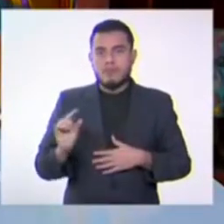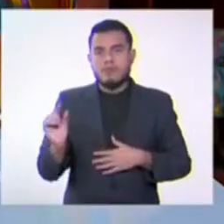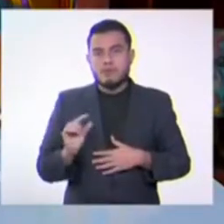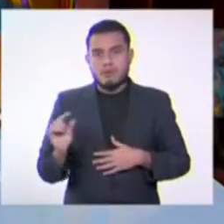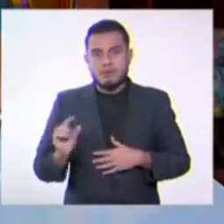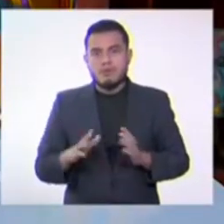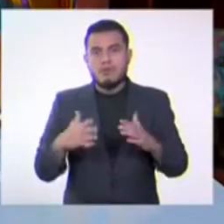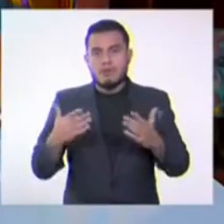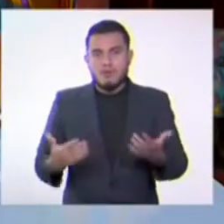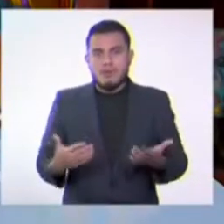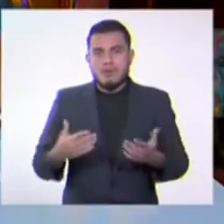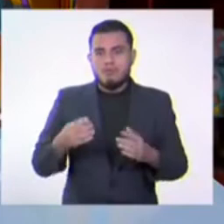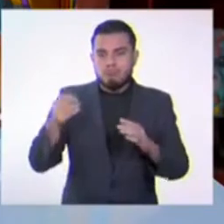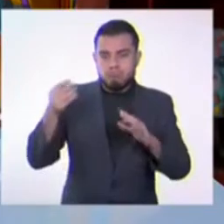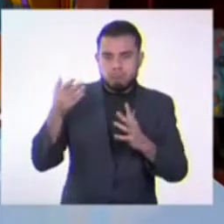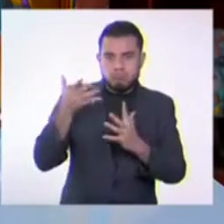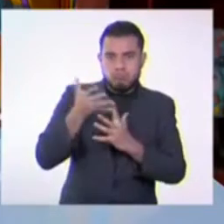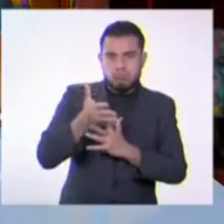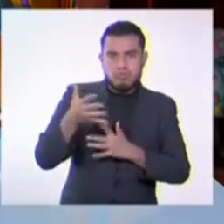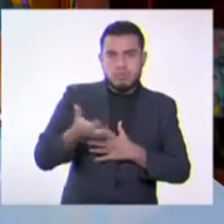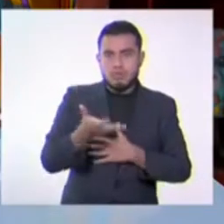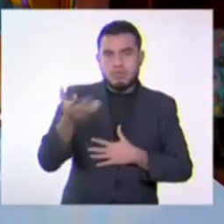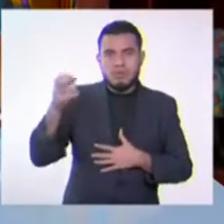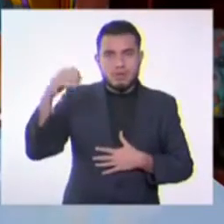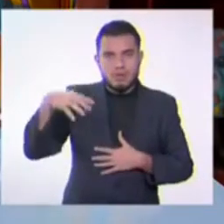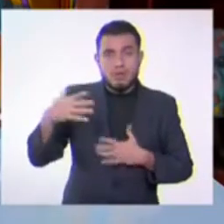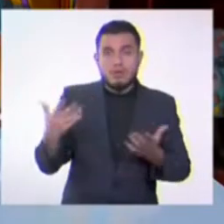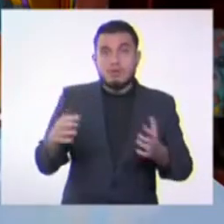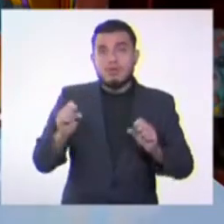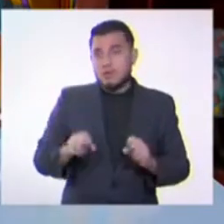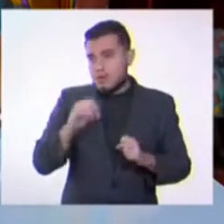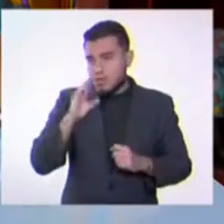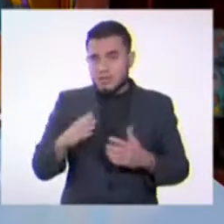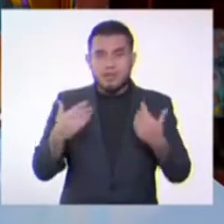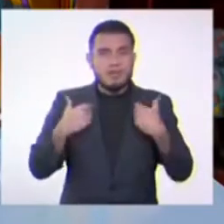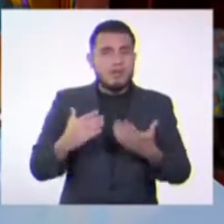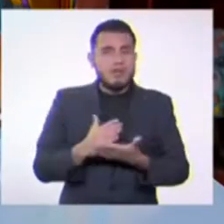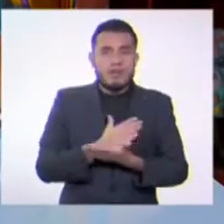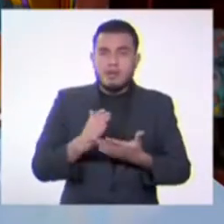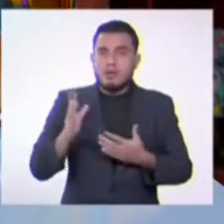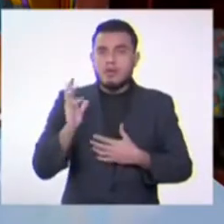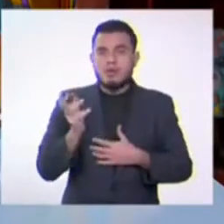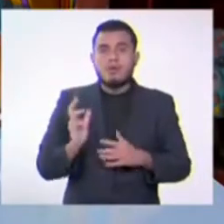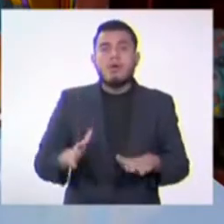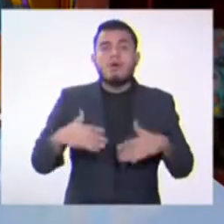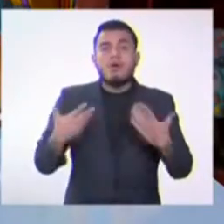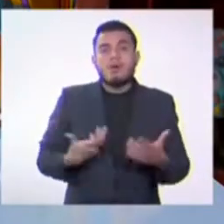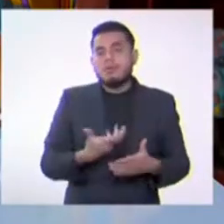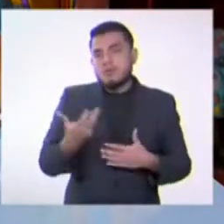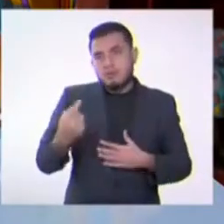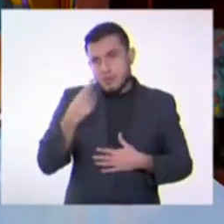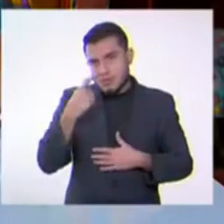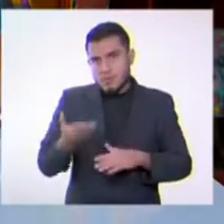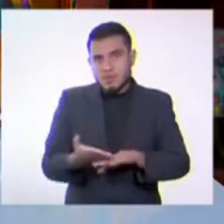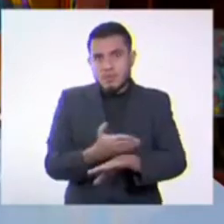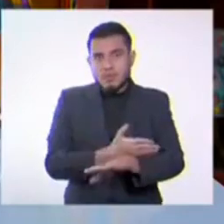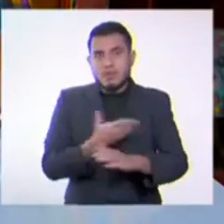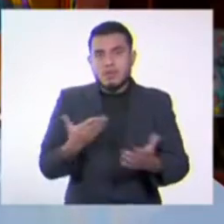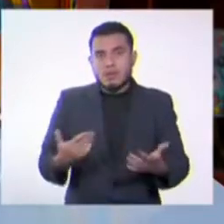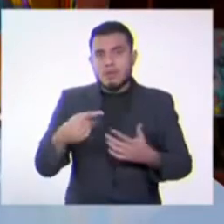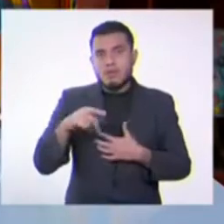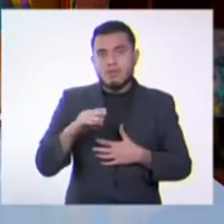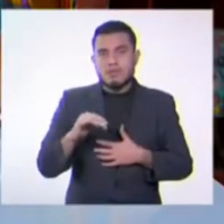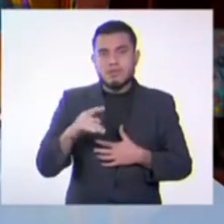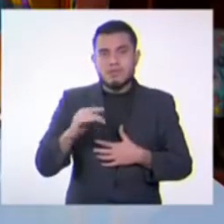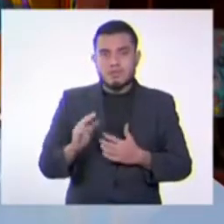que pase toda la luz, se podría decir que no tiene ningún color, porque como vimos anteriormente, la percepción de los